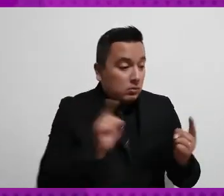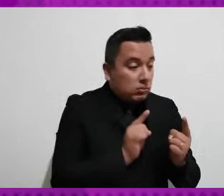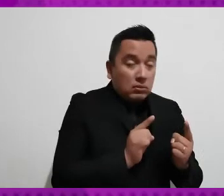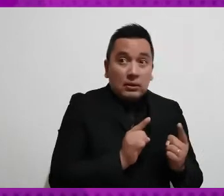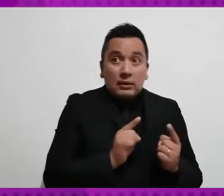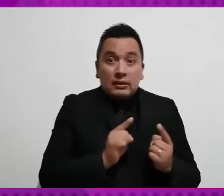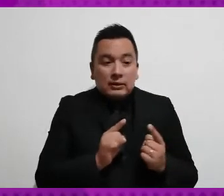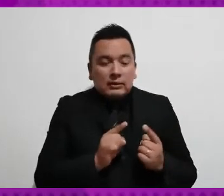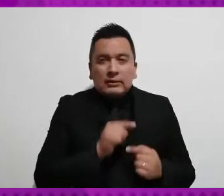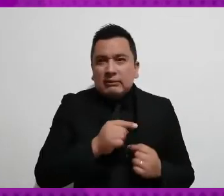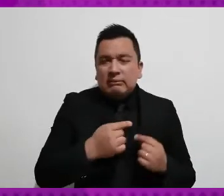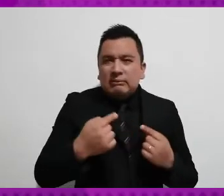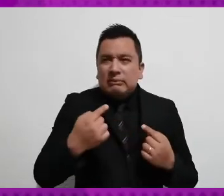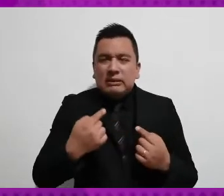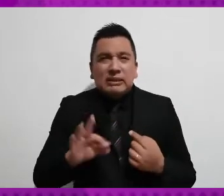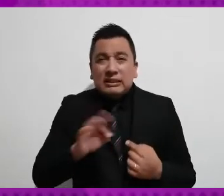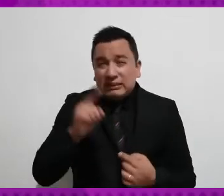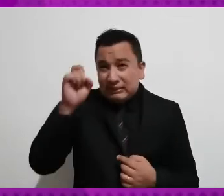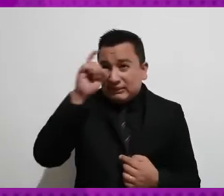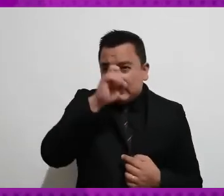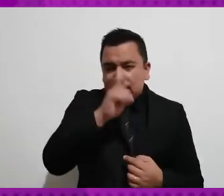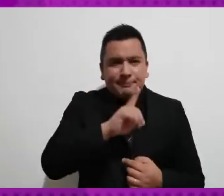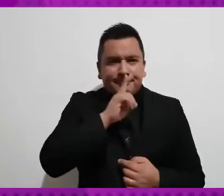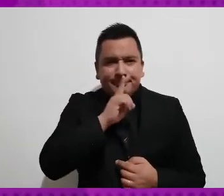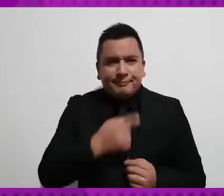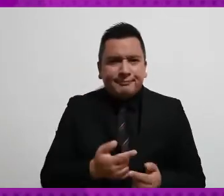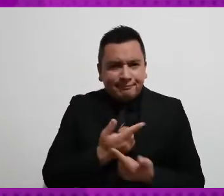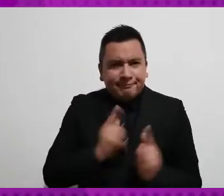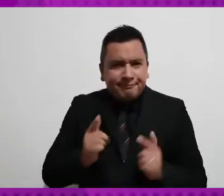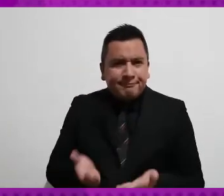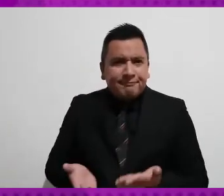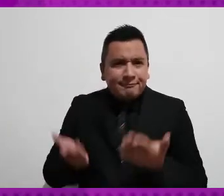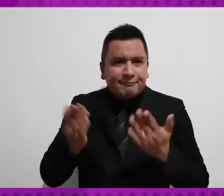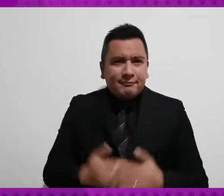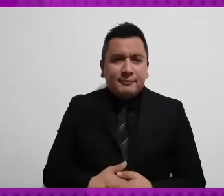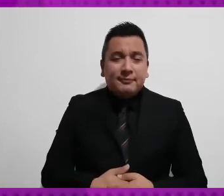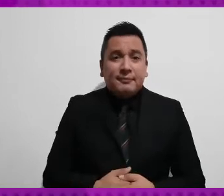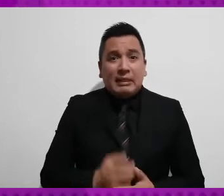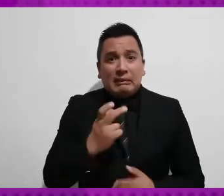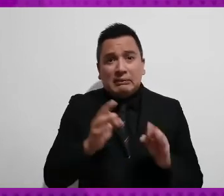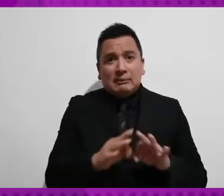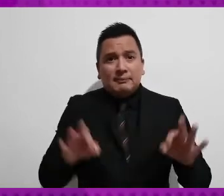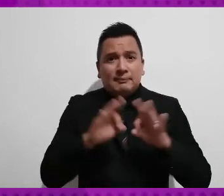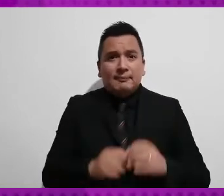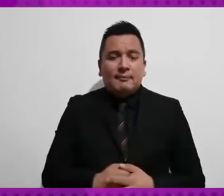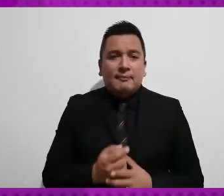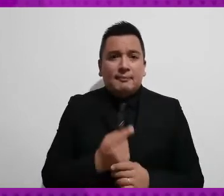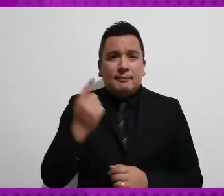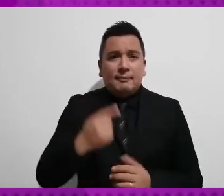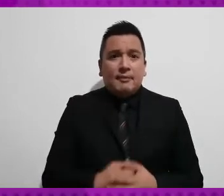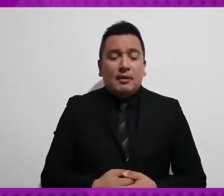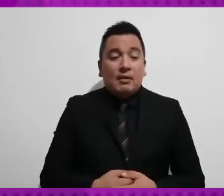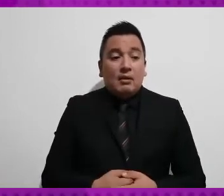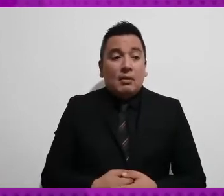encuentra en la mesa directiva de casilla para ejercer su voto el día de la jornada electoral. Esto es fundamental